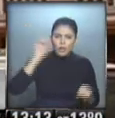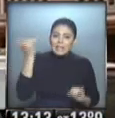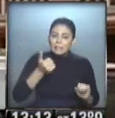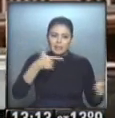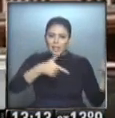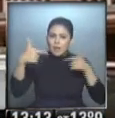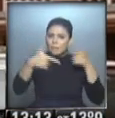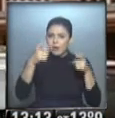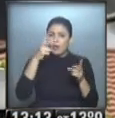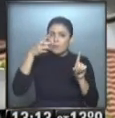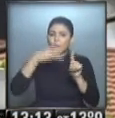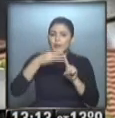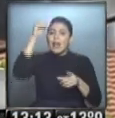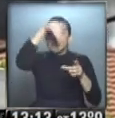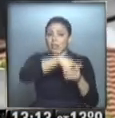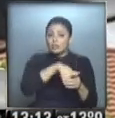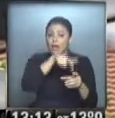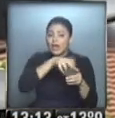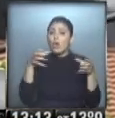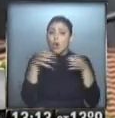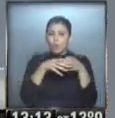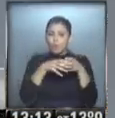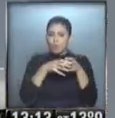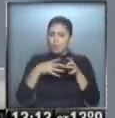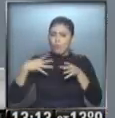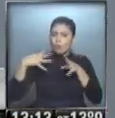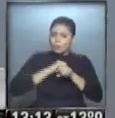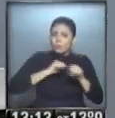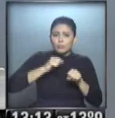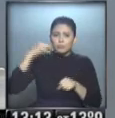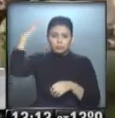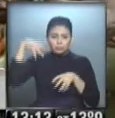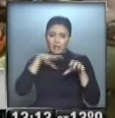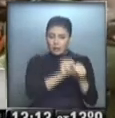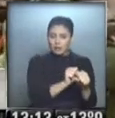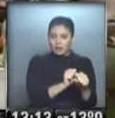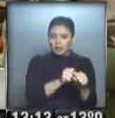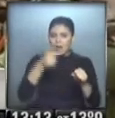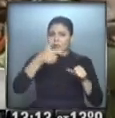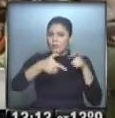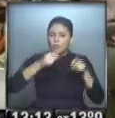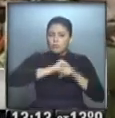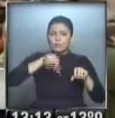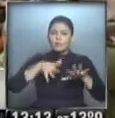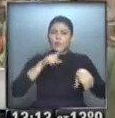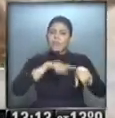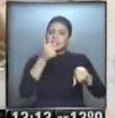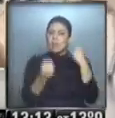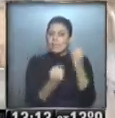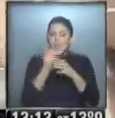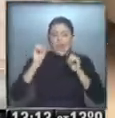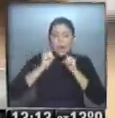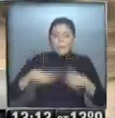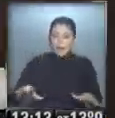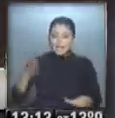en el interior del edificio tomado por miembros de la milicia al shabab las explosiones y disparos empezaron alrededor de las 6 de la mañana luego